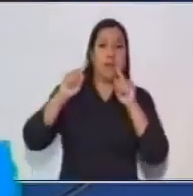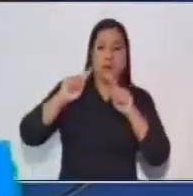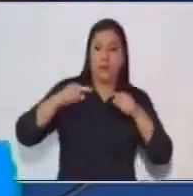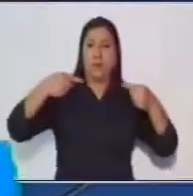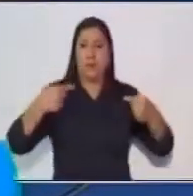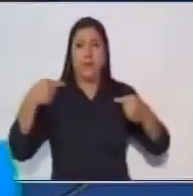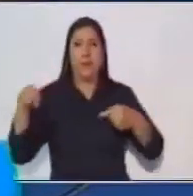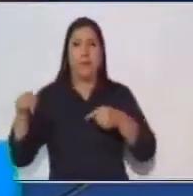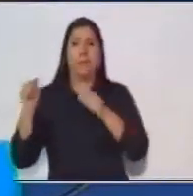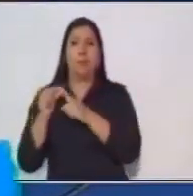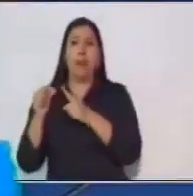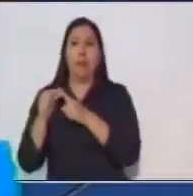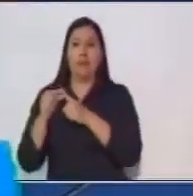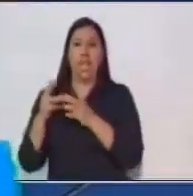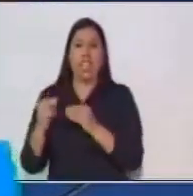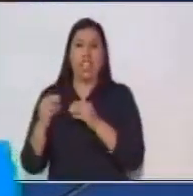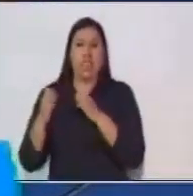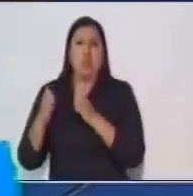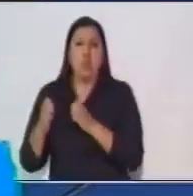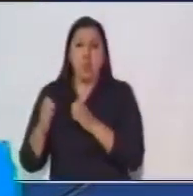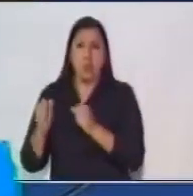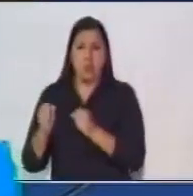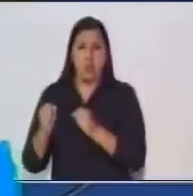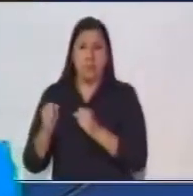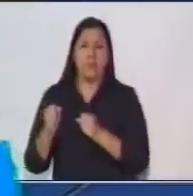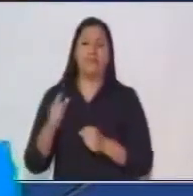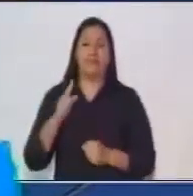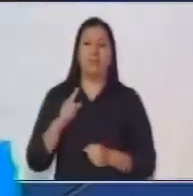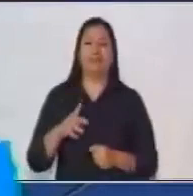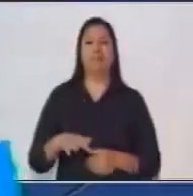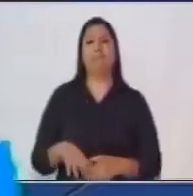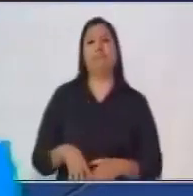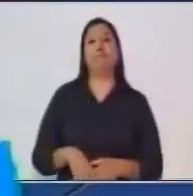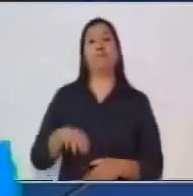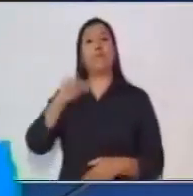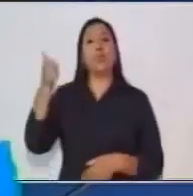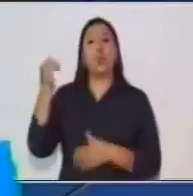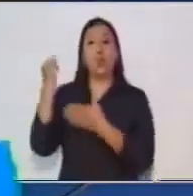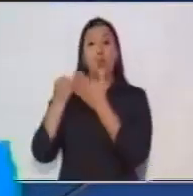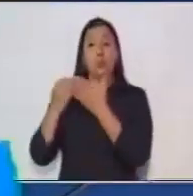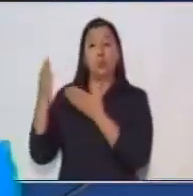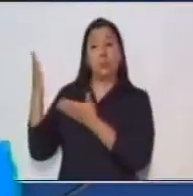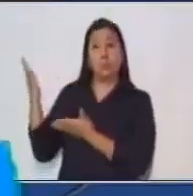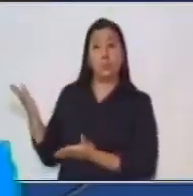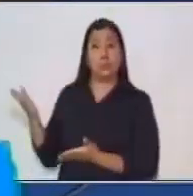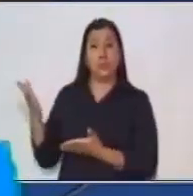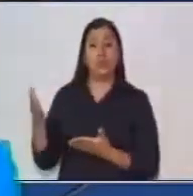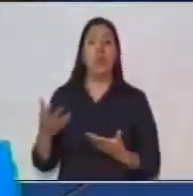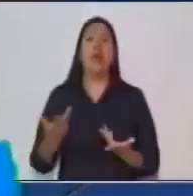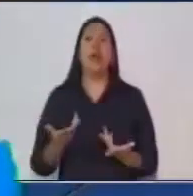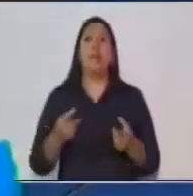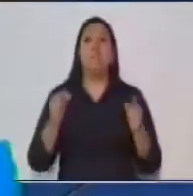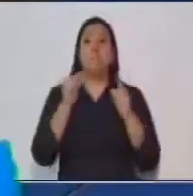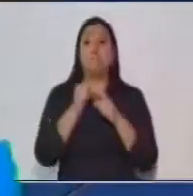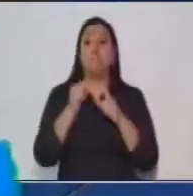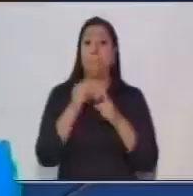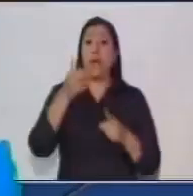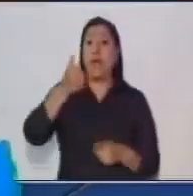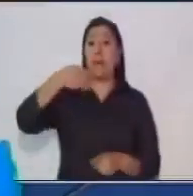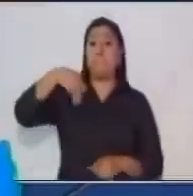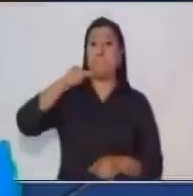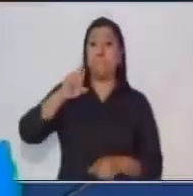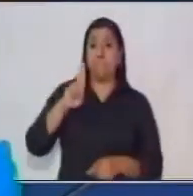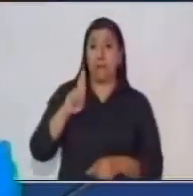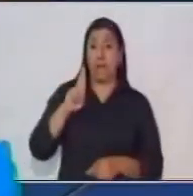personas deteniendo un corazón. La palabra amar, ¿cuál puede ser el antónimo de esta